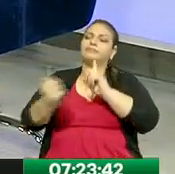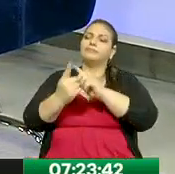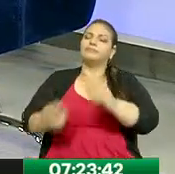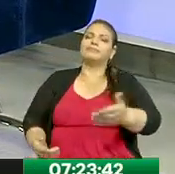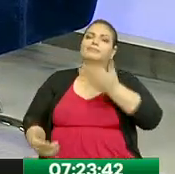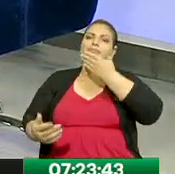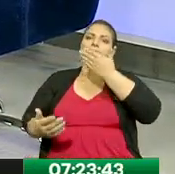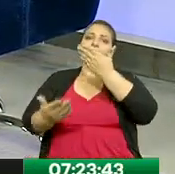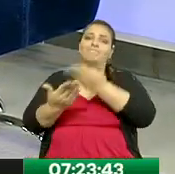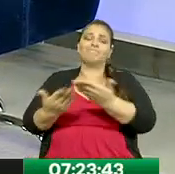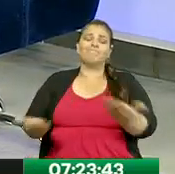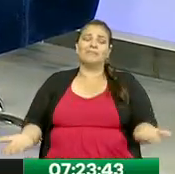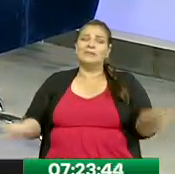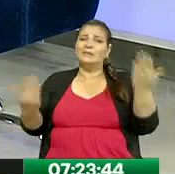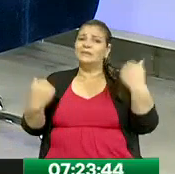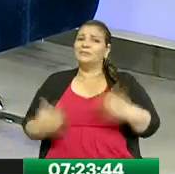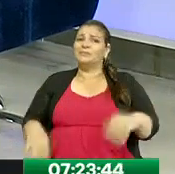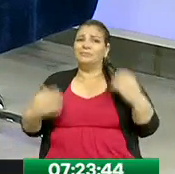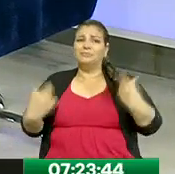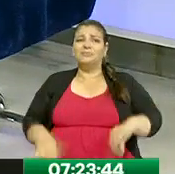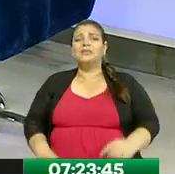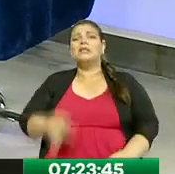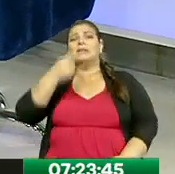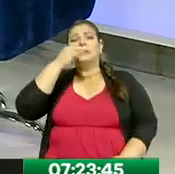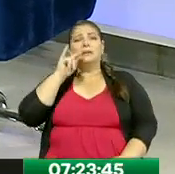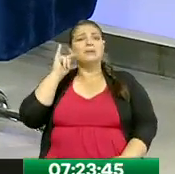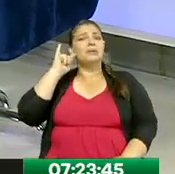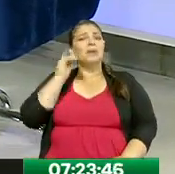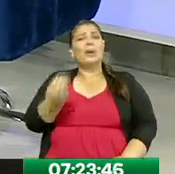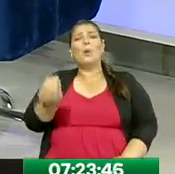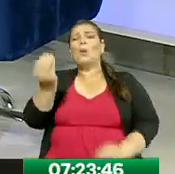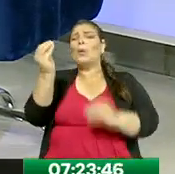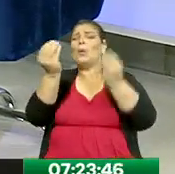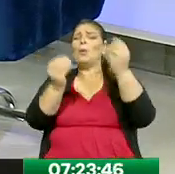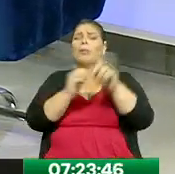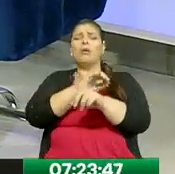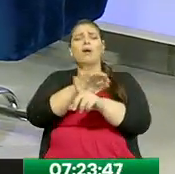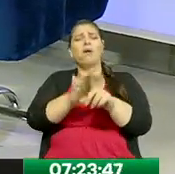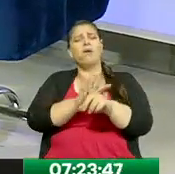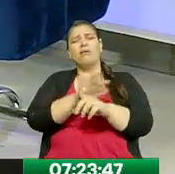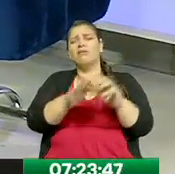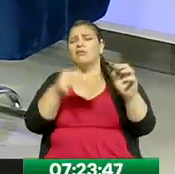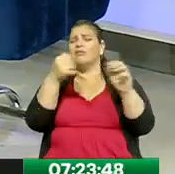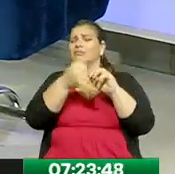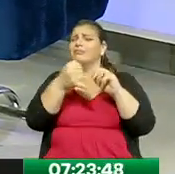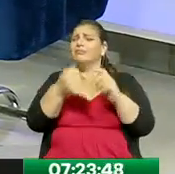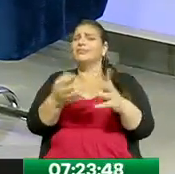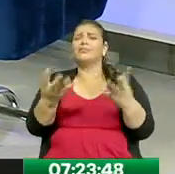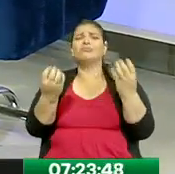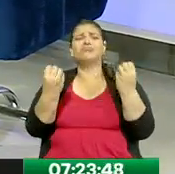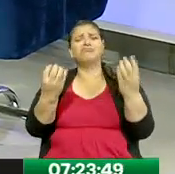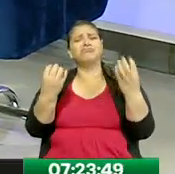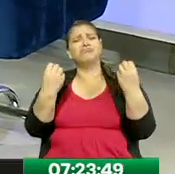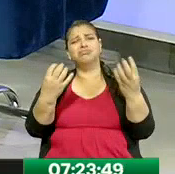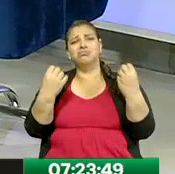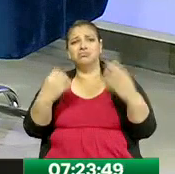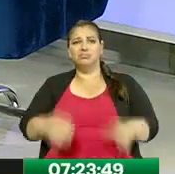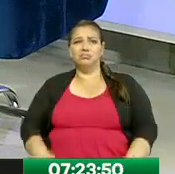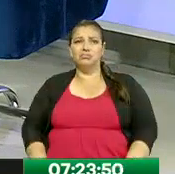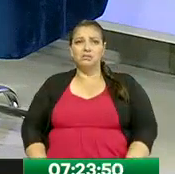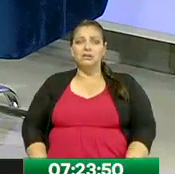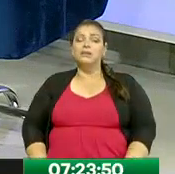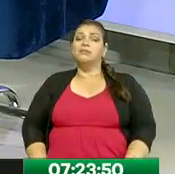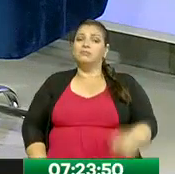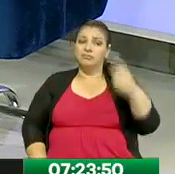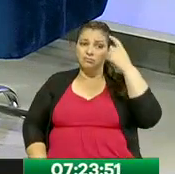es un problema que debe ser abordado con mucha seriedad. Debemos reflexionar acerca de la necesidad de que exista una